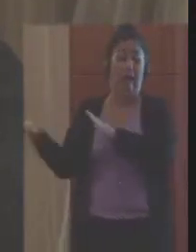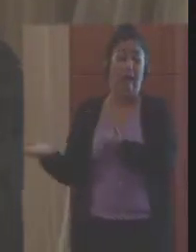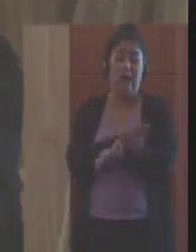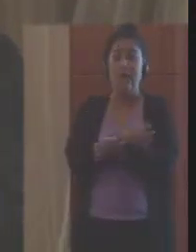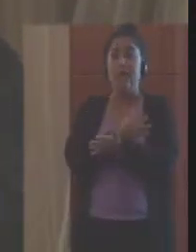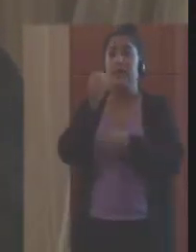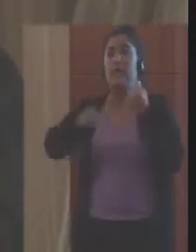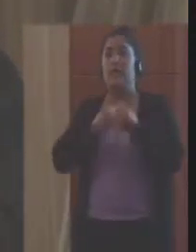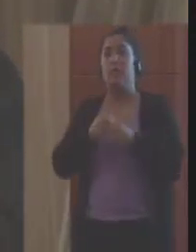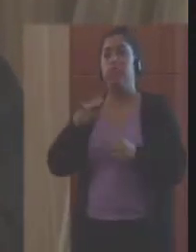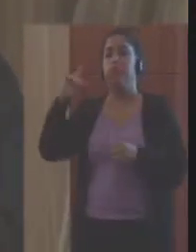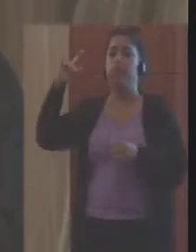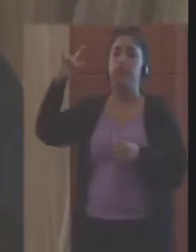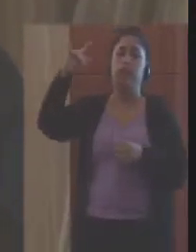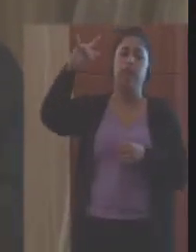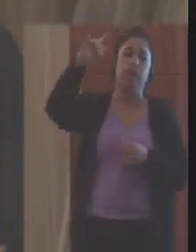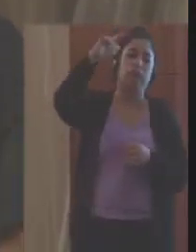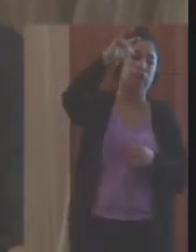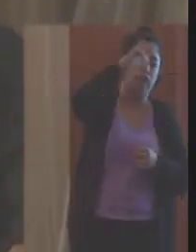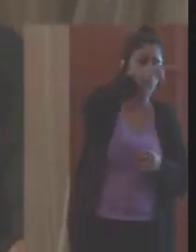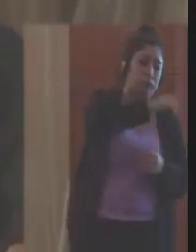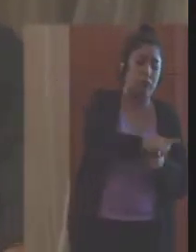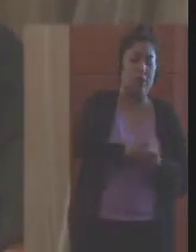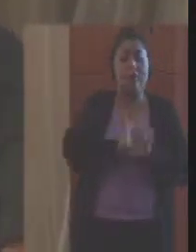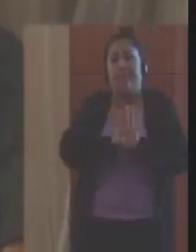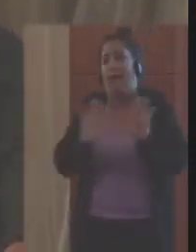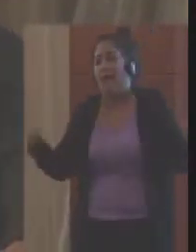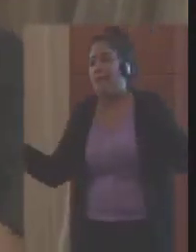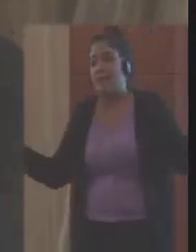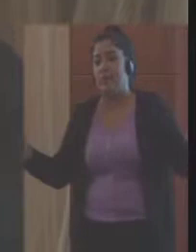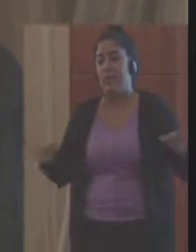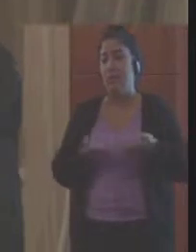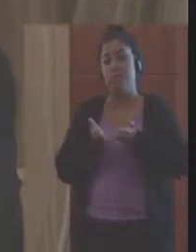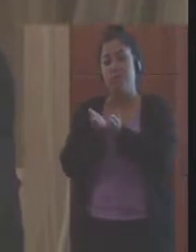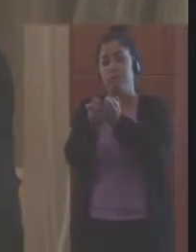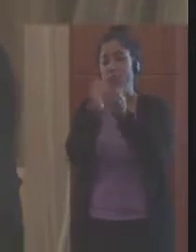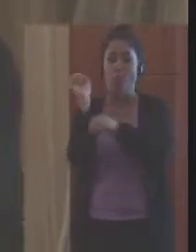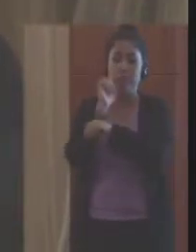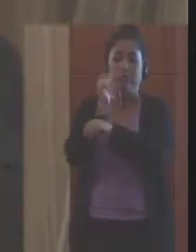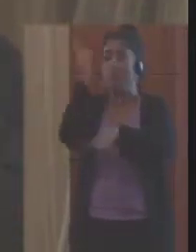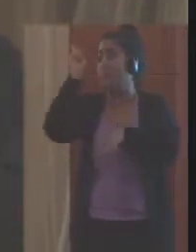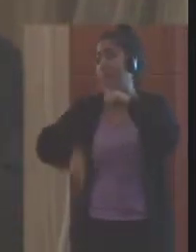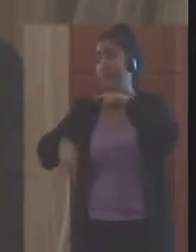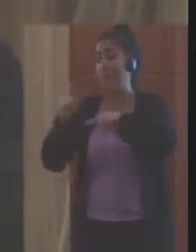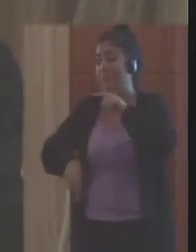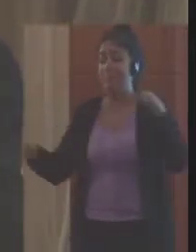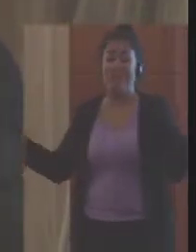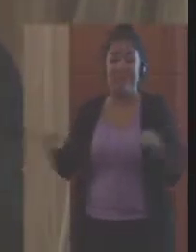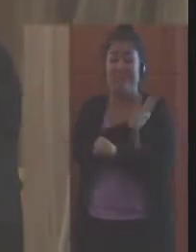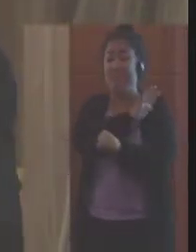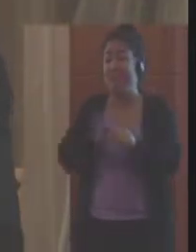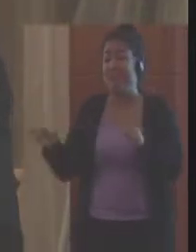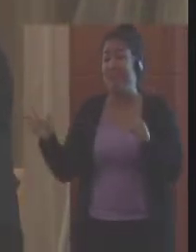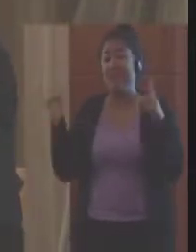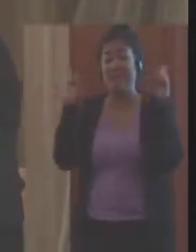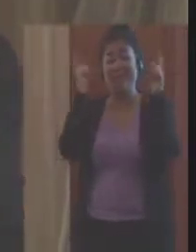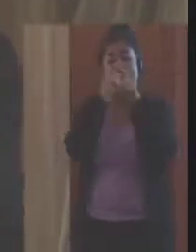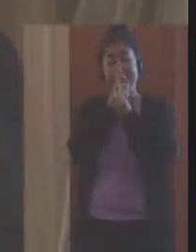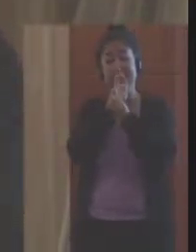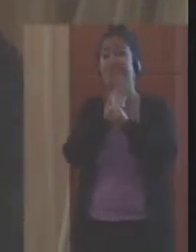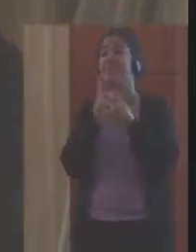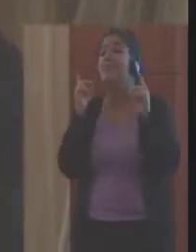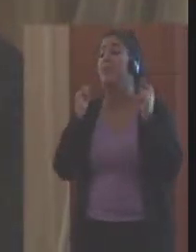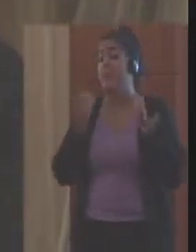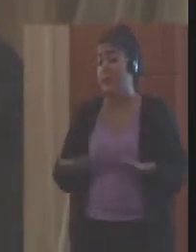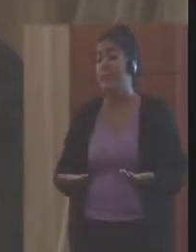trabajaron y evitaron mobilize pérdida local de vidas resources. y pudieron movilizar In los many cases, recursos in the locales. vulnerable areas, we En usually muchos casos, pre-position equipment.